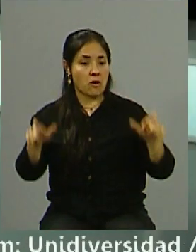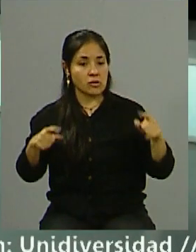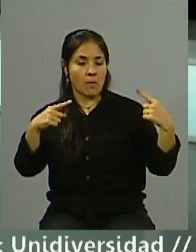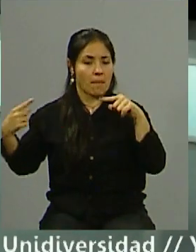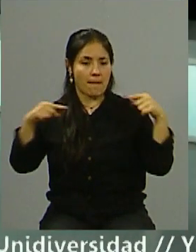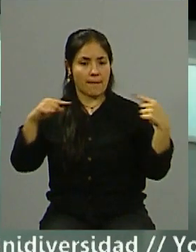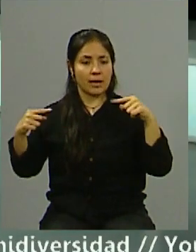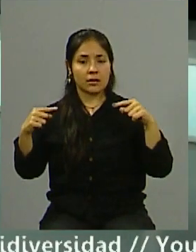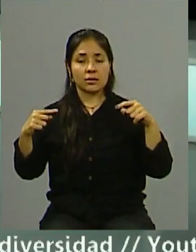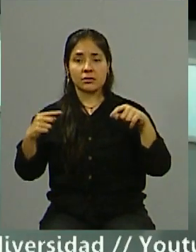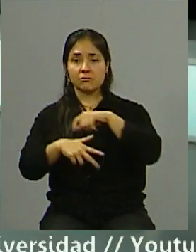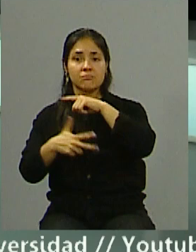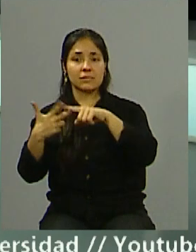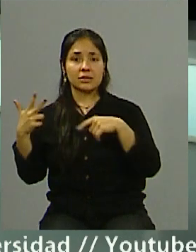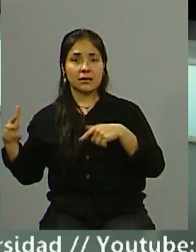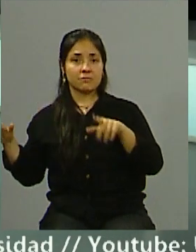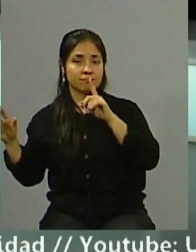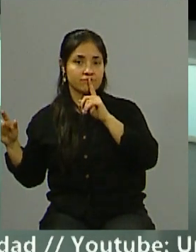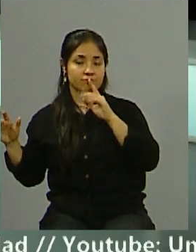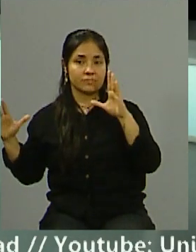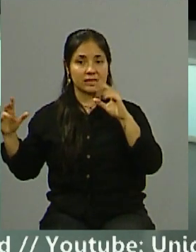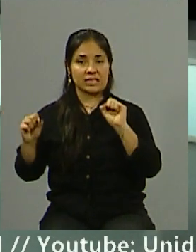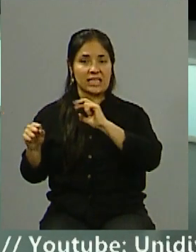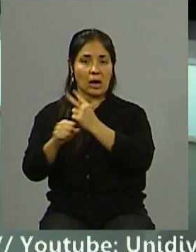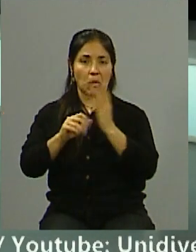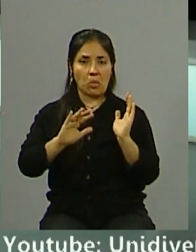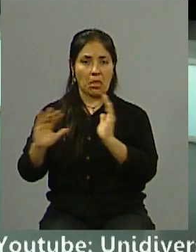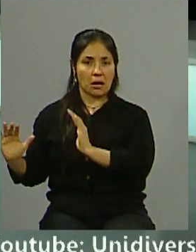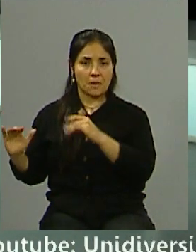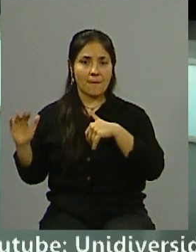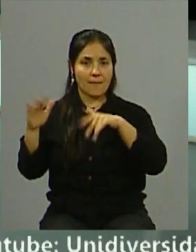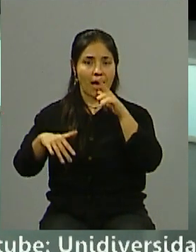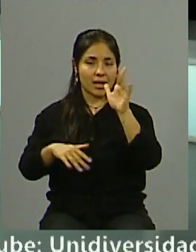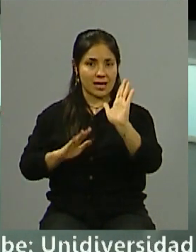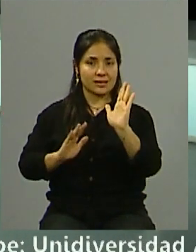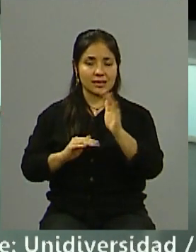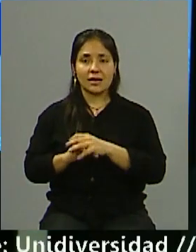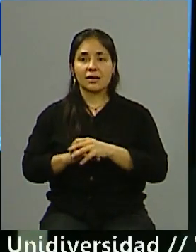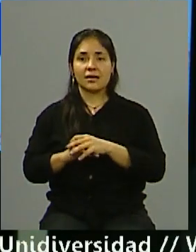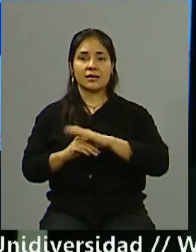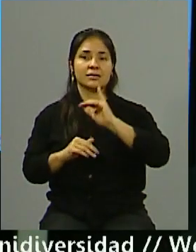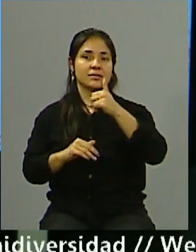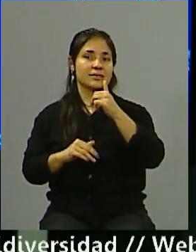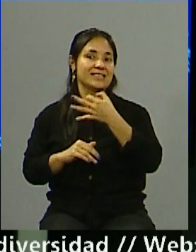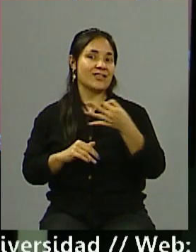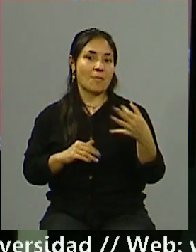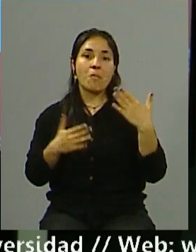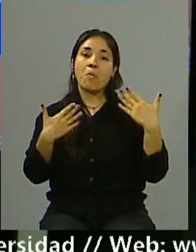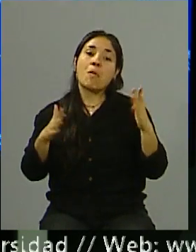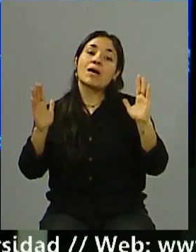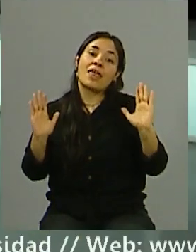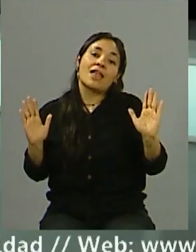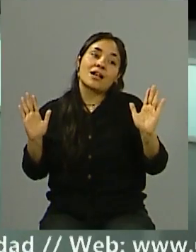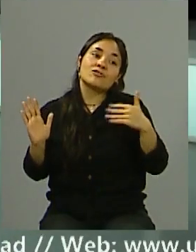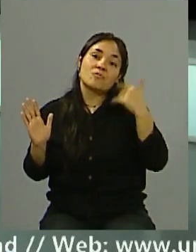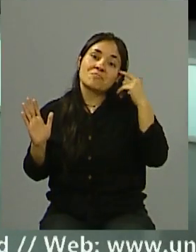el enfrentamiento o las contestaciones y demás fueron más entre ellos dos. Totalmente. ¿Por qué no? No veo